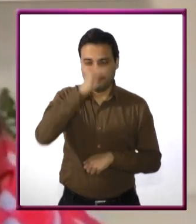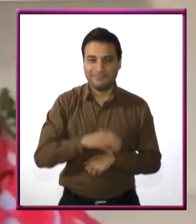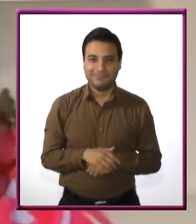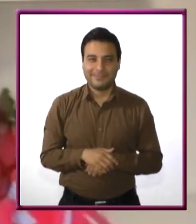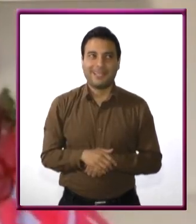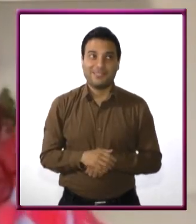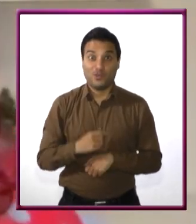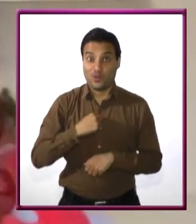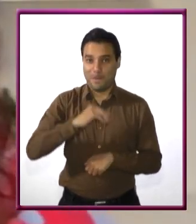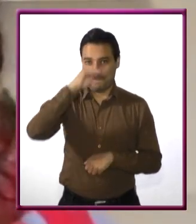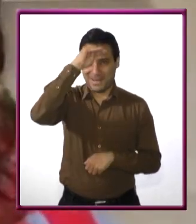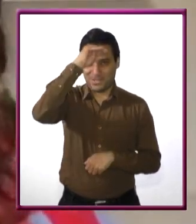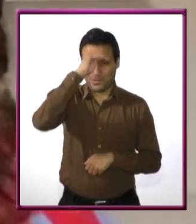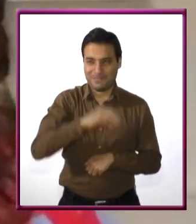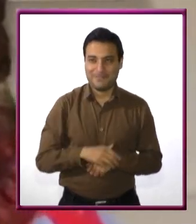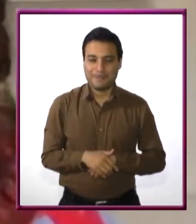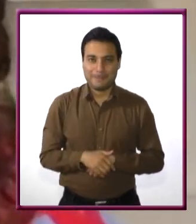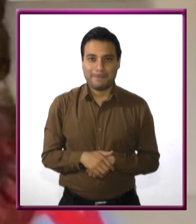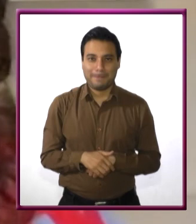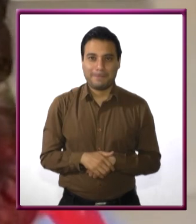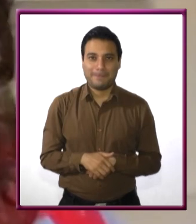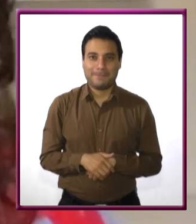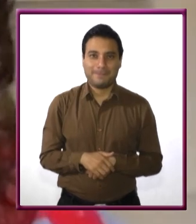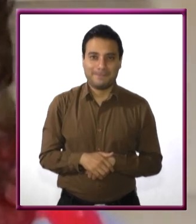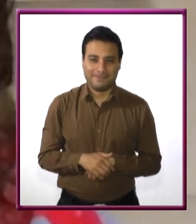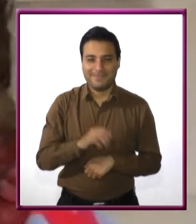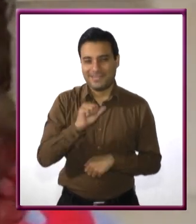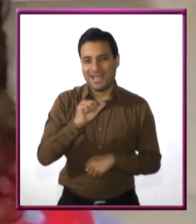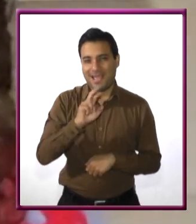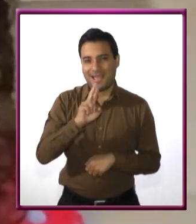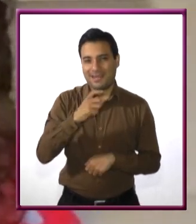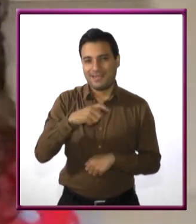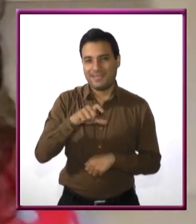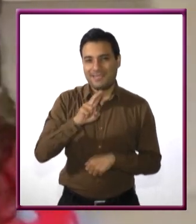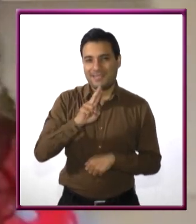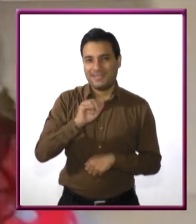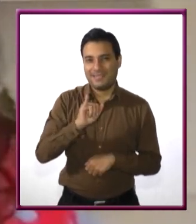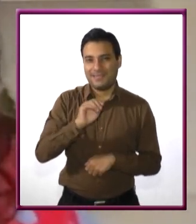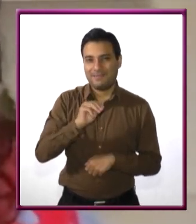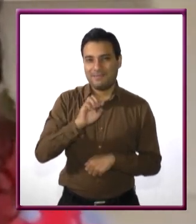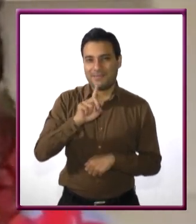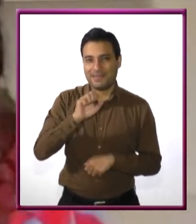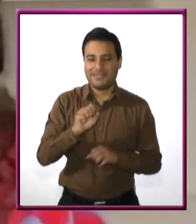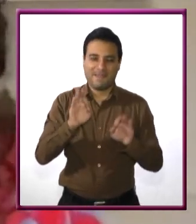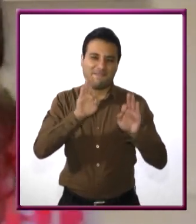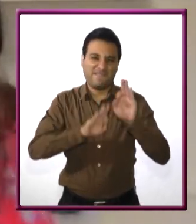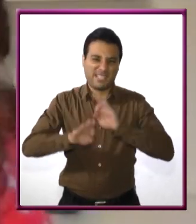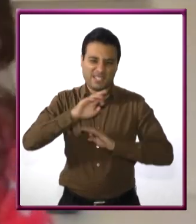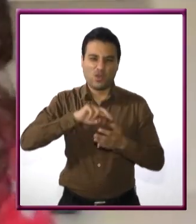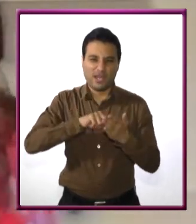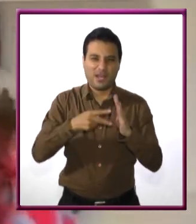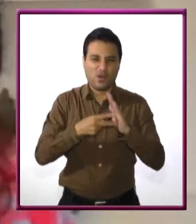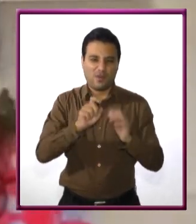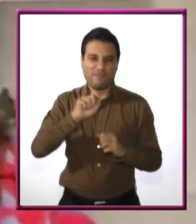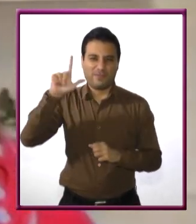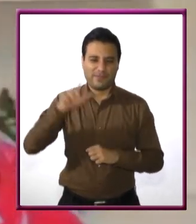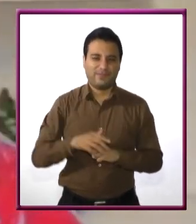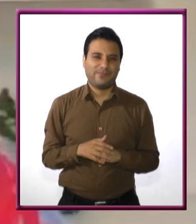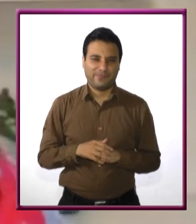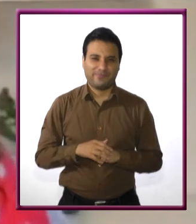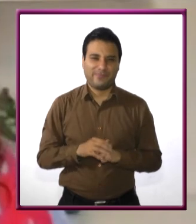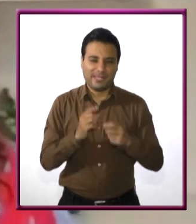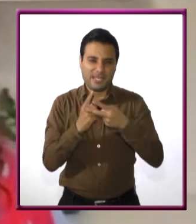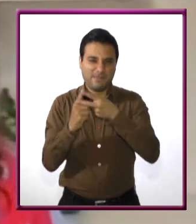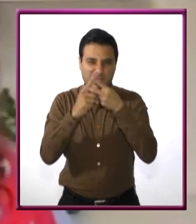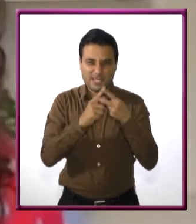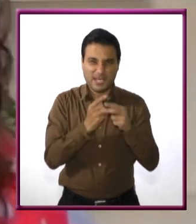Eureka. Bueno, pienso inmediatamente en Arquímedes, que fue un físico, ingeniero, matemático y